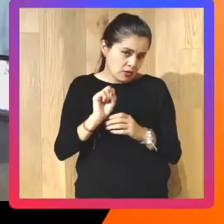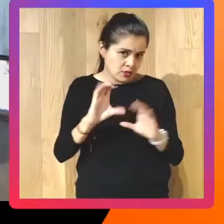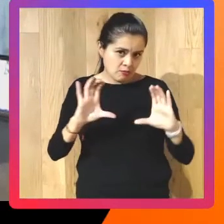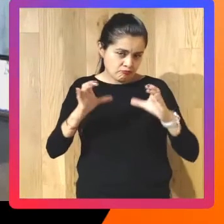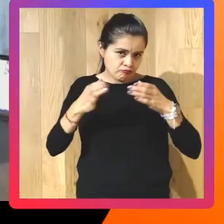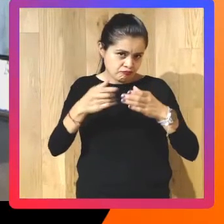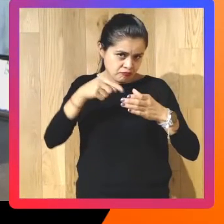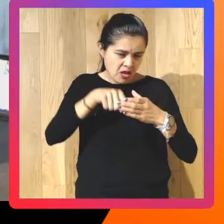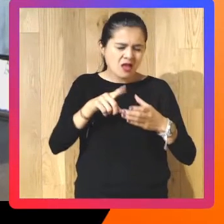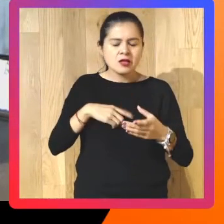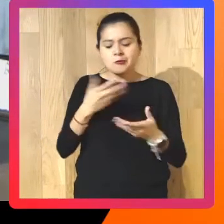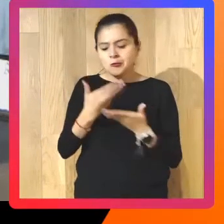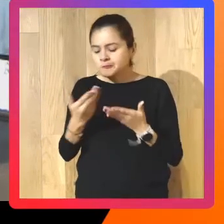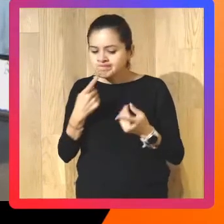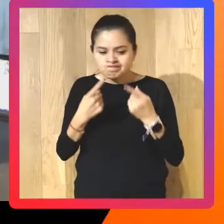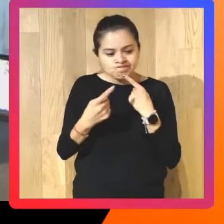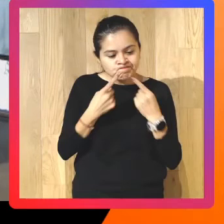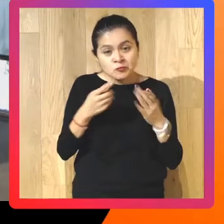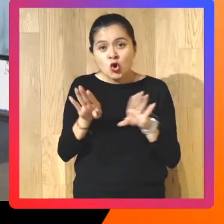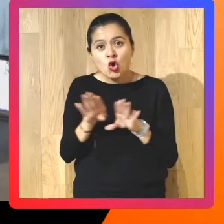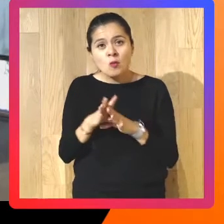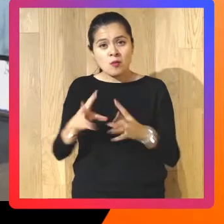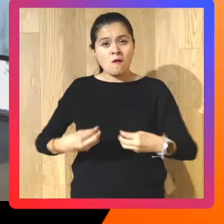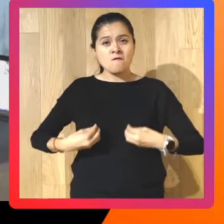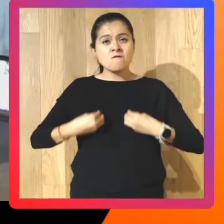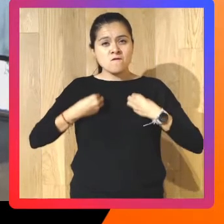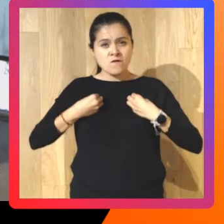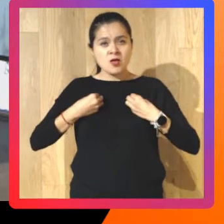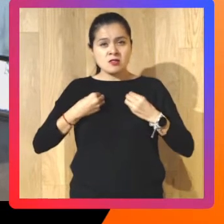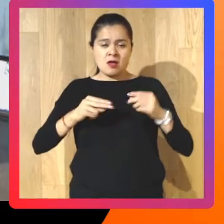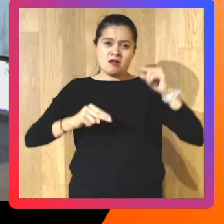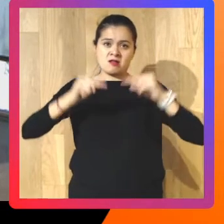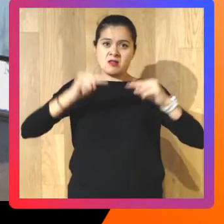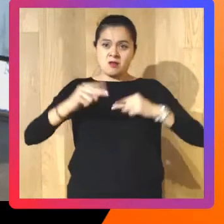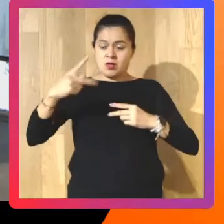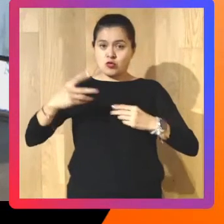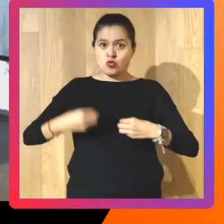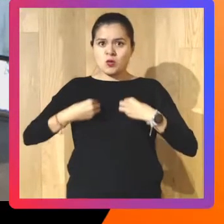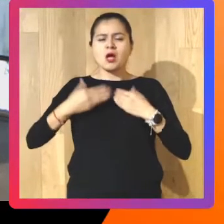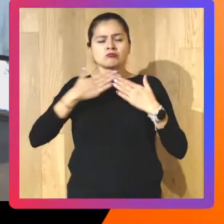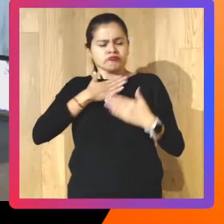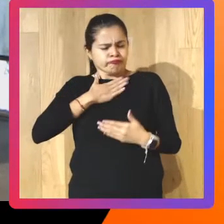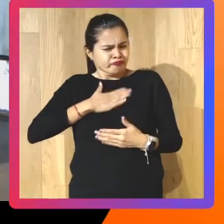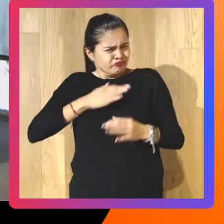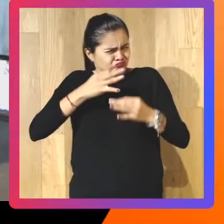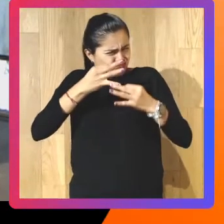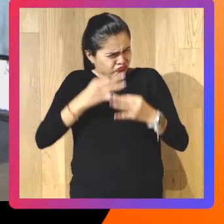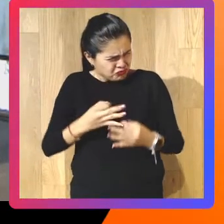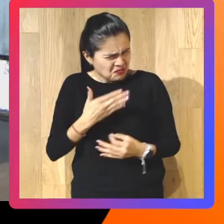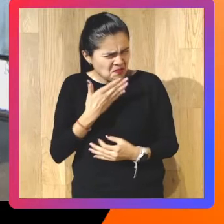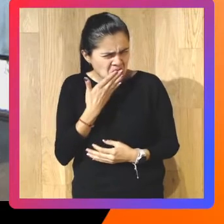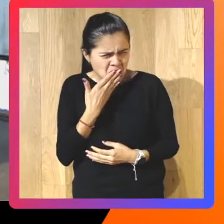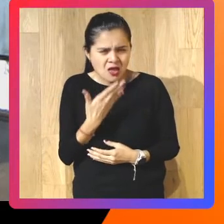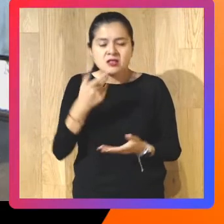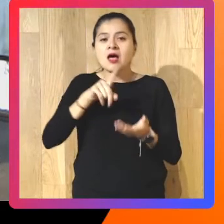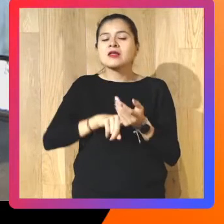estamos viendo cómo elevar el nivel de vida de los mexicanos mínimo para que puedan vivir dignamente.